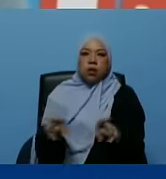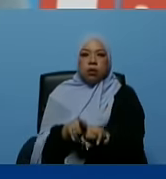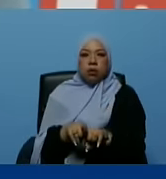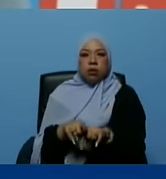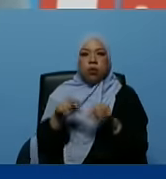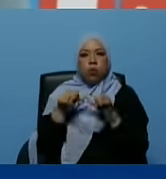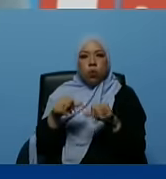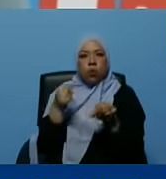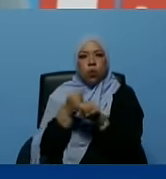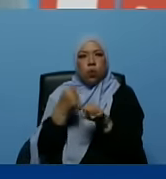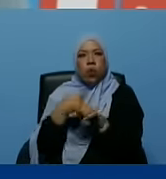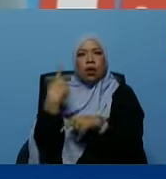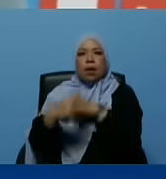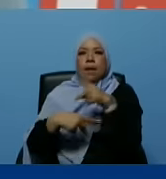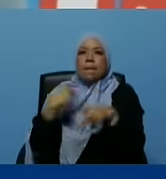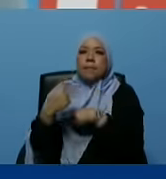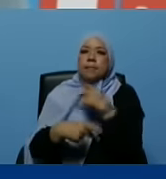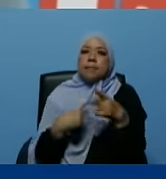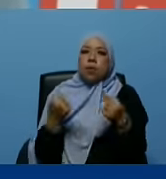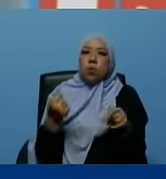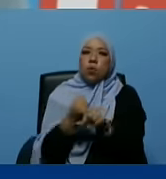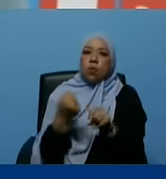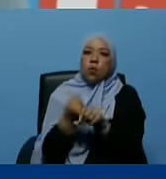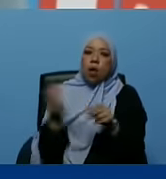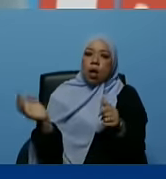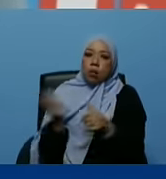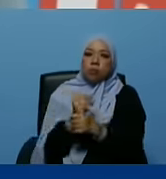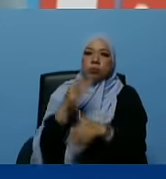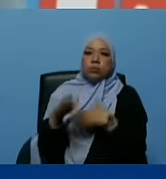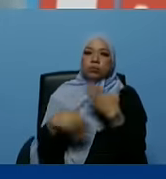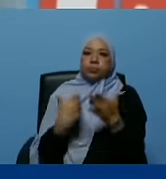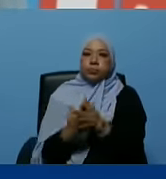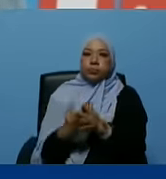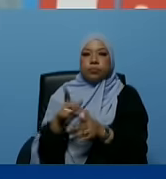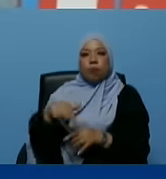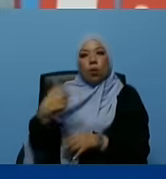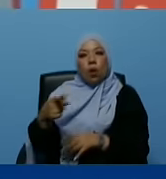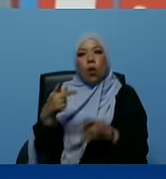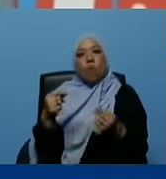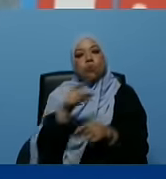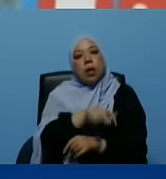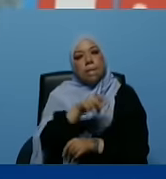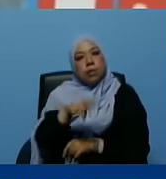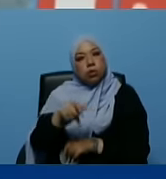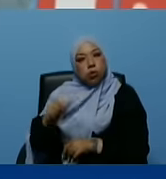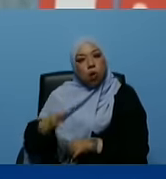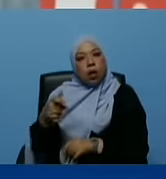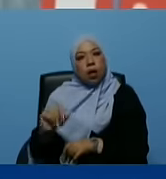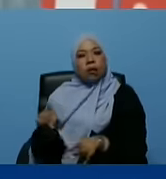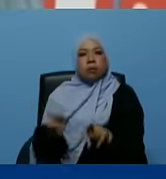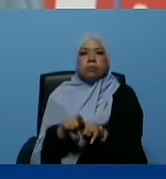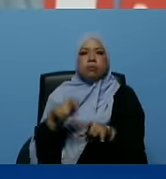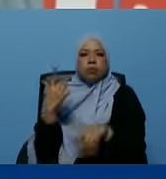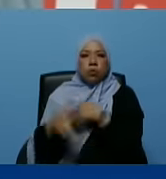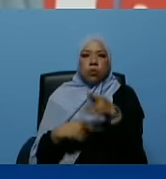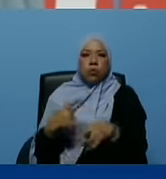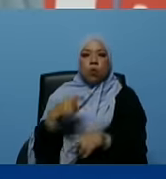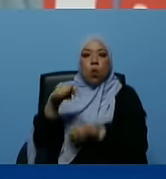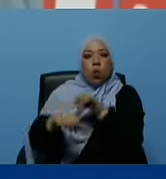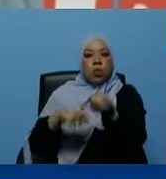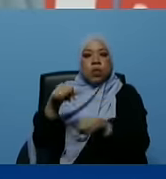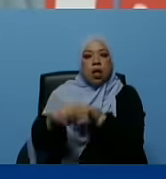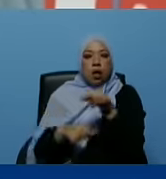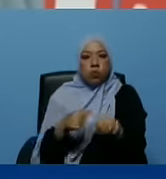Debemos continuar transitándolo. Lo encontramos. Después de muchas generaciones y más de un siglo y